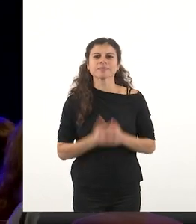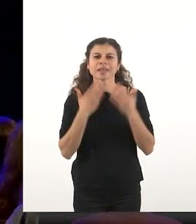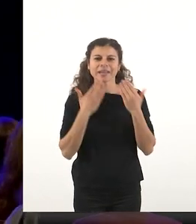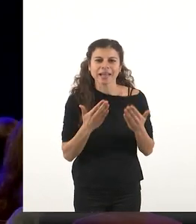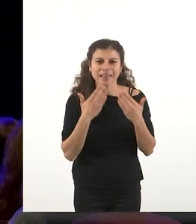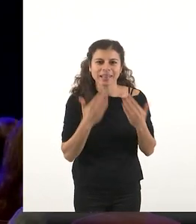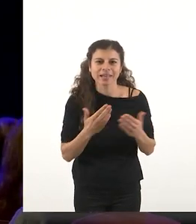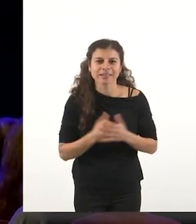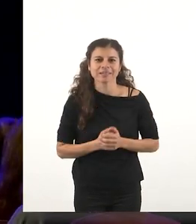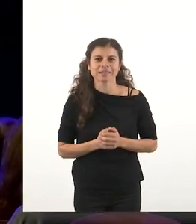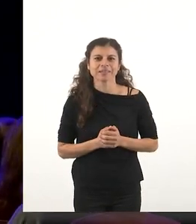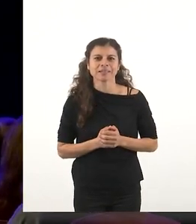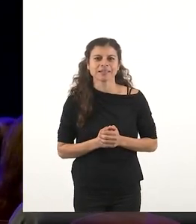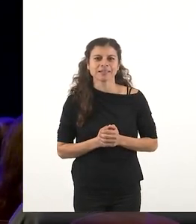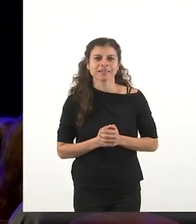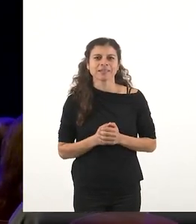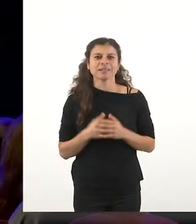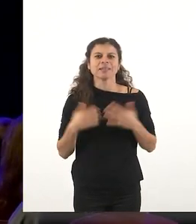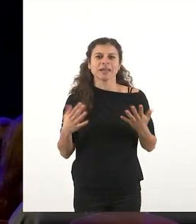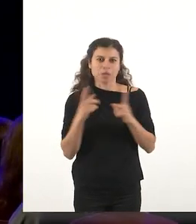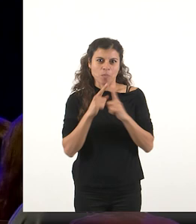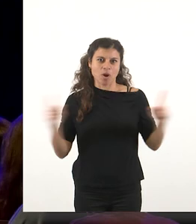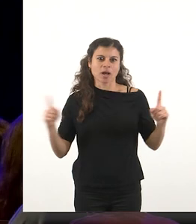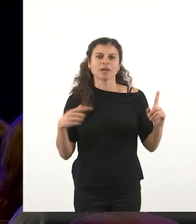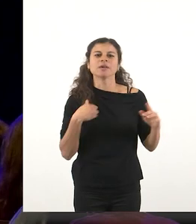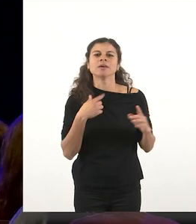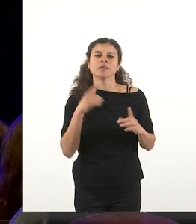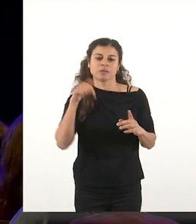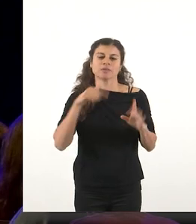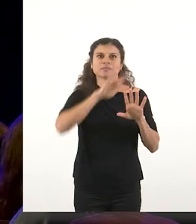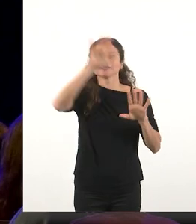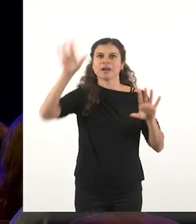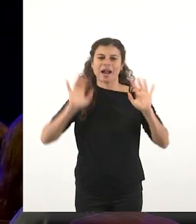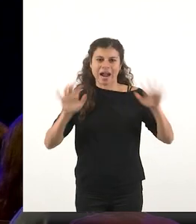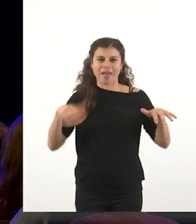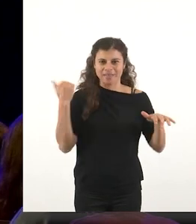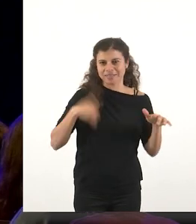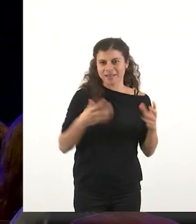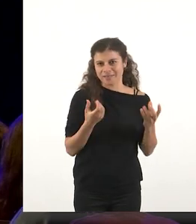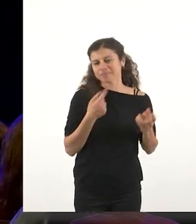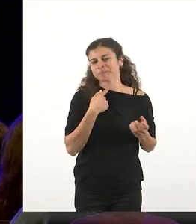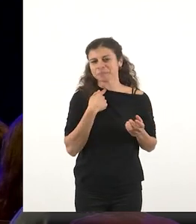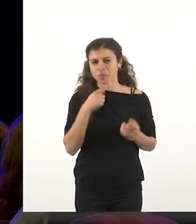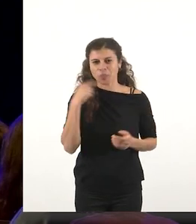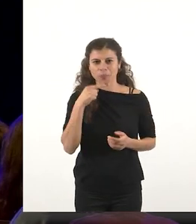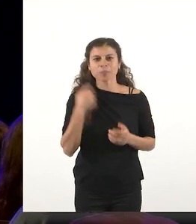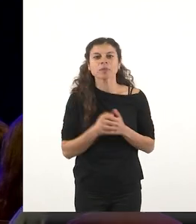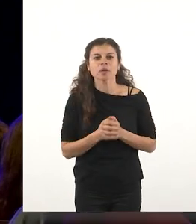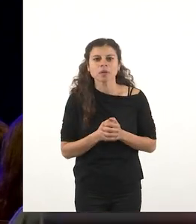Gracias. Es que llevo una gira muy larga en Cádiz y la garganta la tengo un poquillo regular. Estoy flipando cuánto había aguantado,